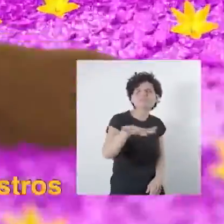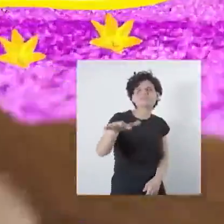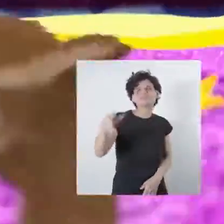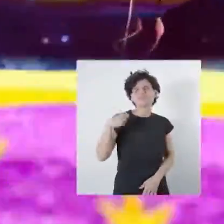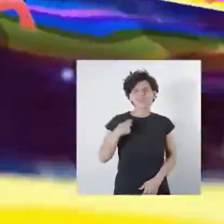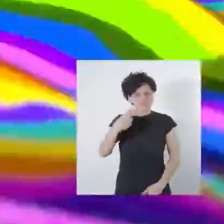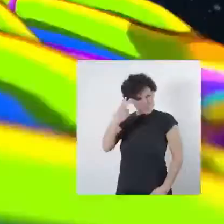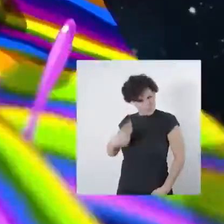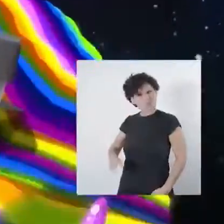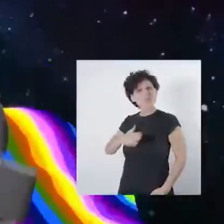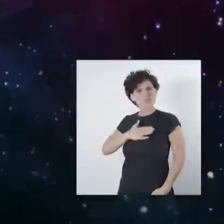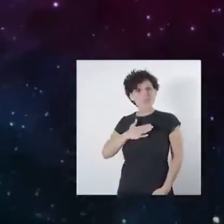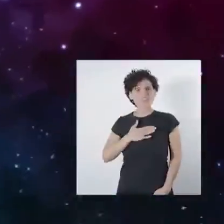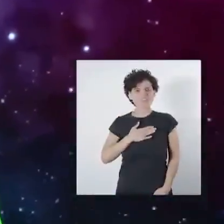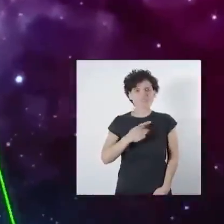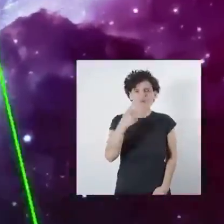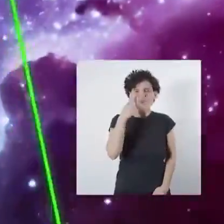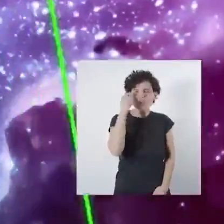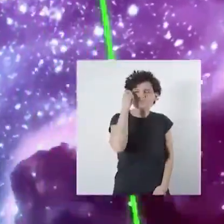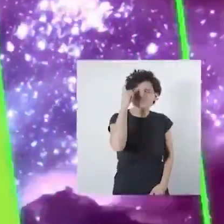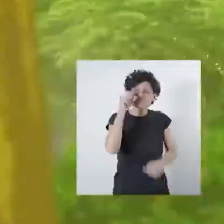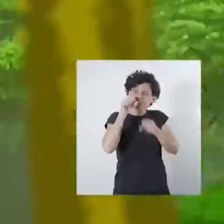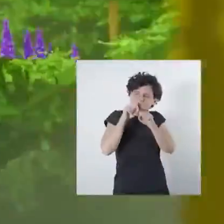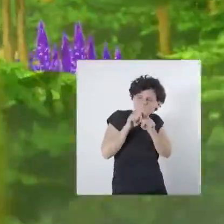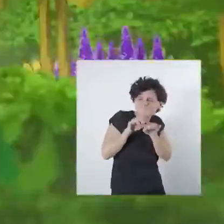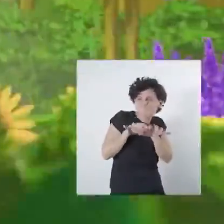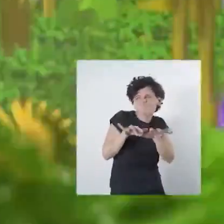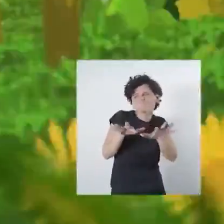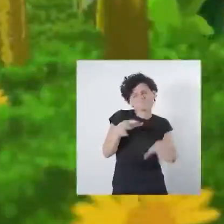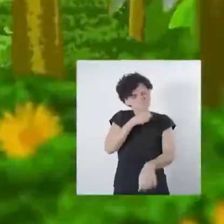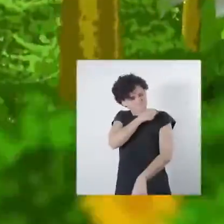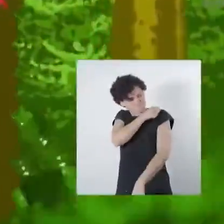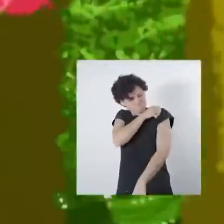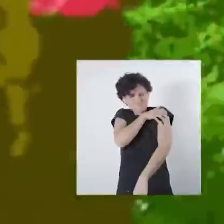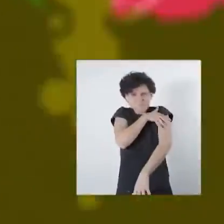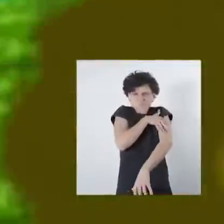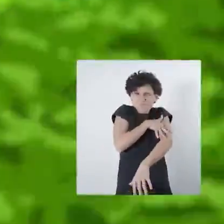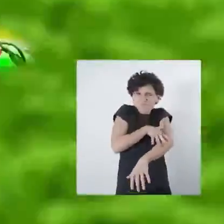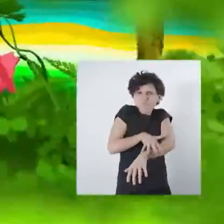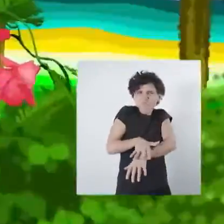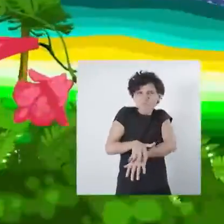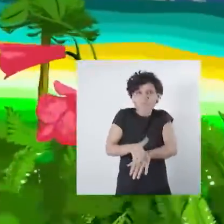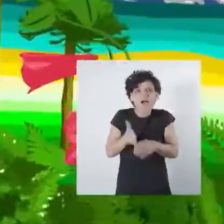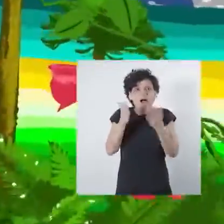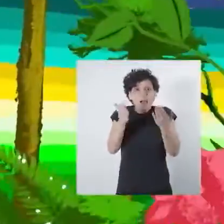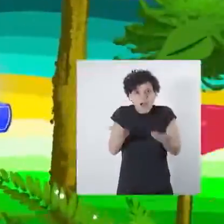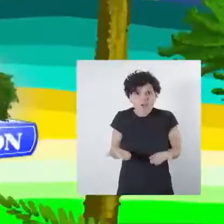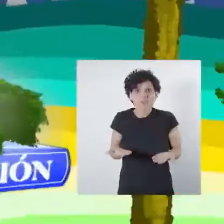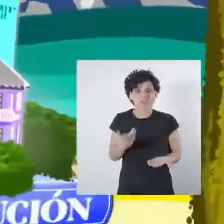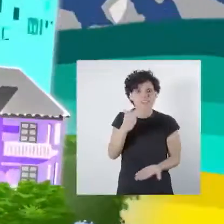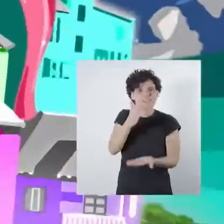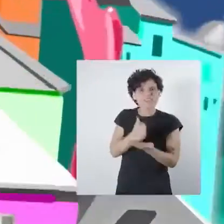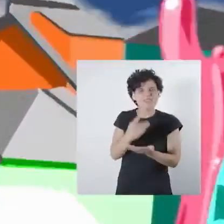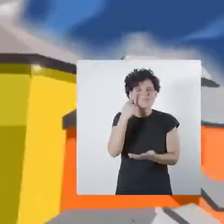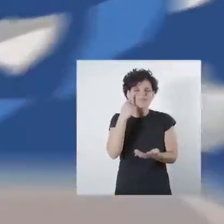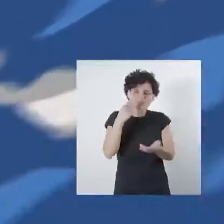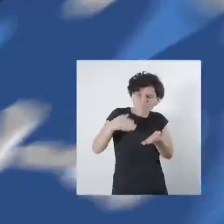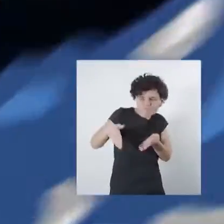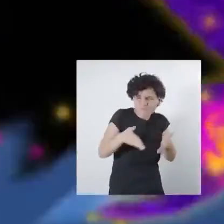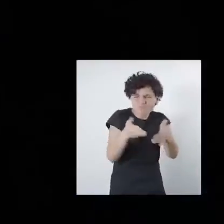nuestros, de que el conocimiento se esparza por cada lugar de nuestra geografía. Es tiempo de comenzar a construir nuestro propio